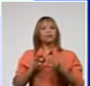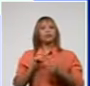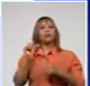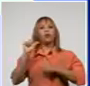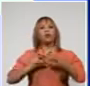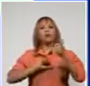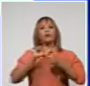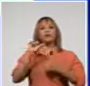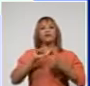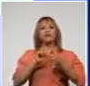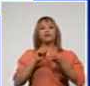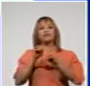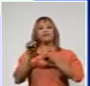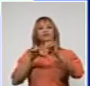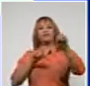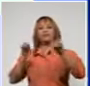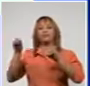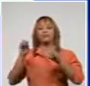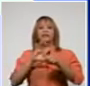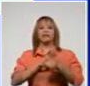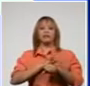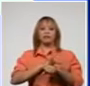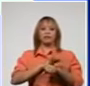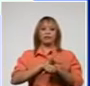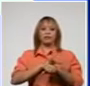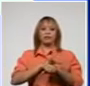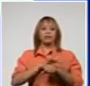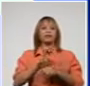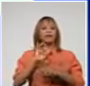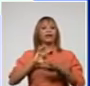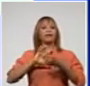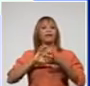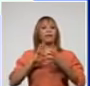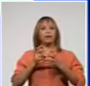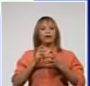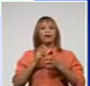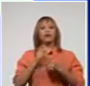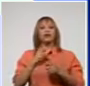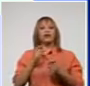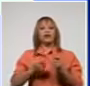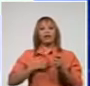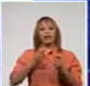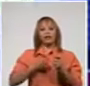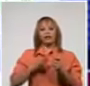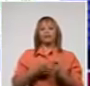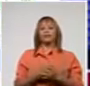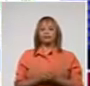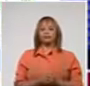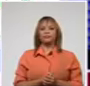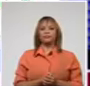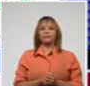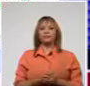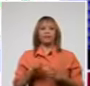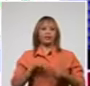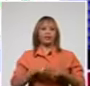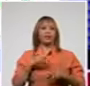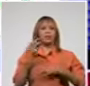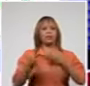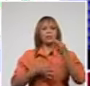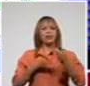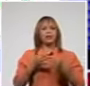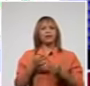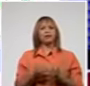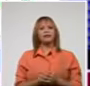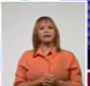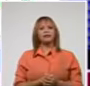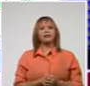muy disperso de la enfermedad y que hace, por supuesto, más complejo el enfrentamiento a la COVID-19. Y de La Habana vamos a estar conversando en